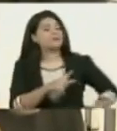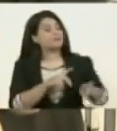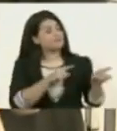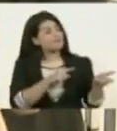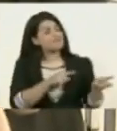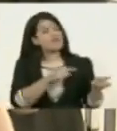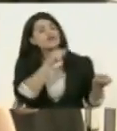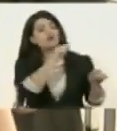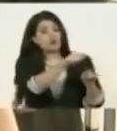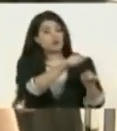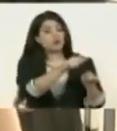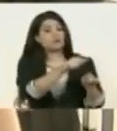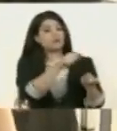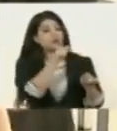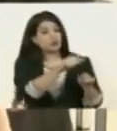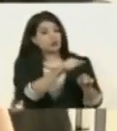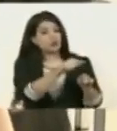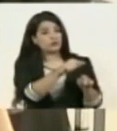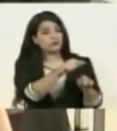si él le daba al guardia